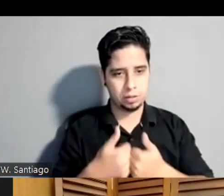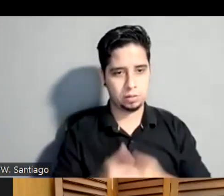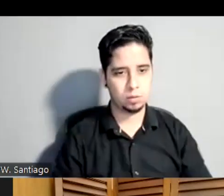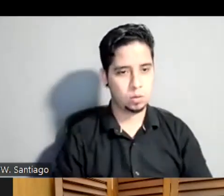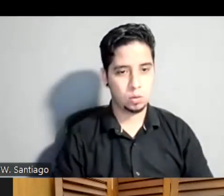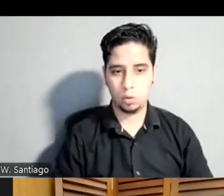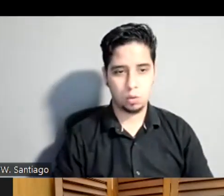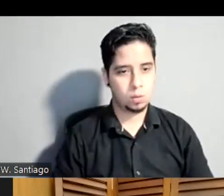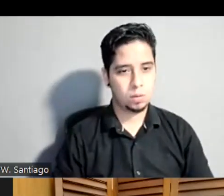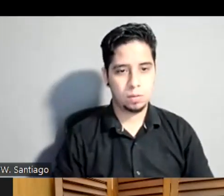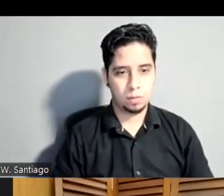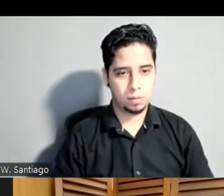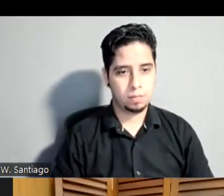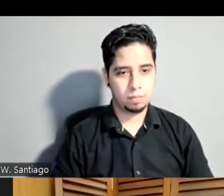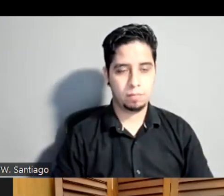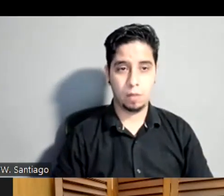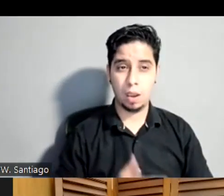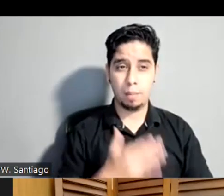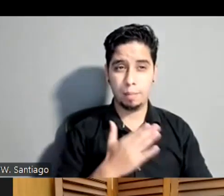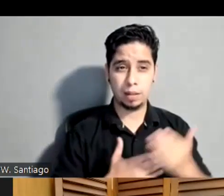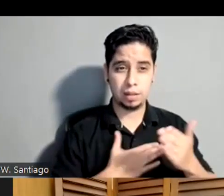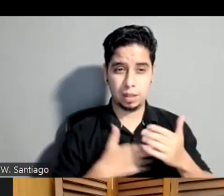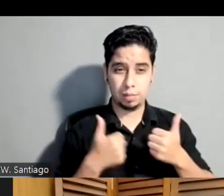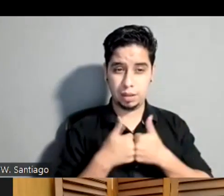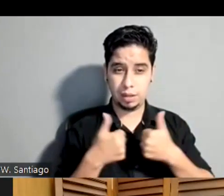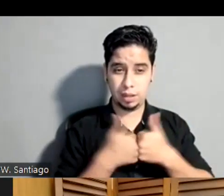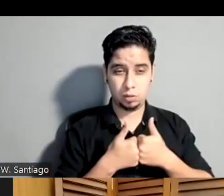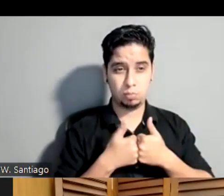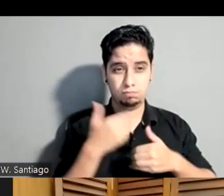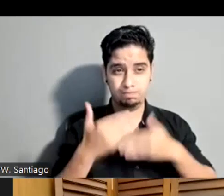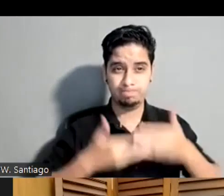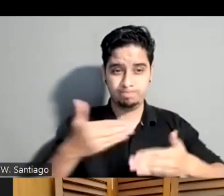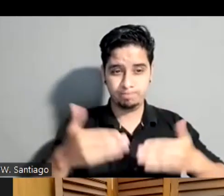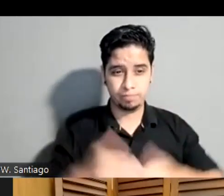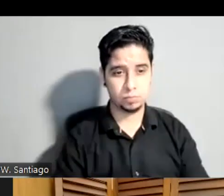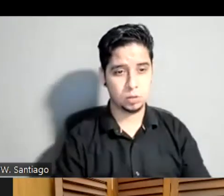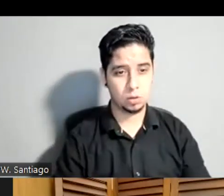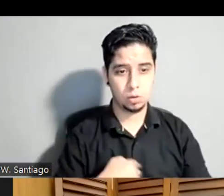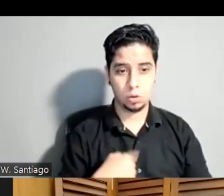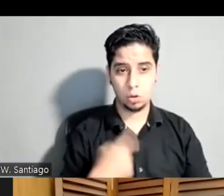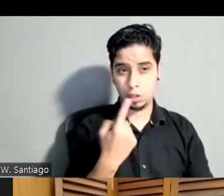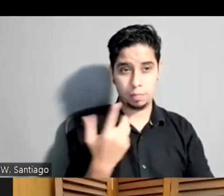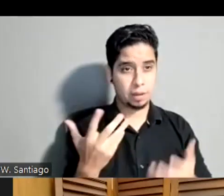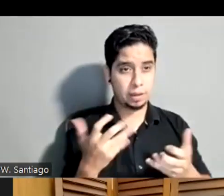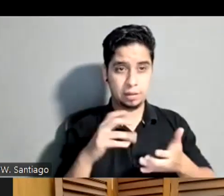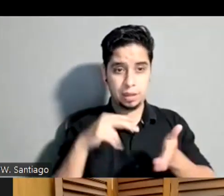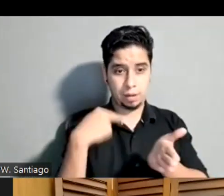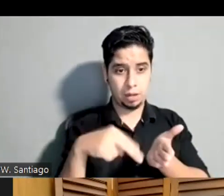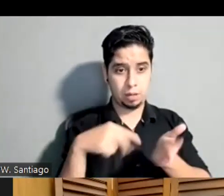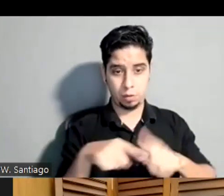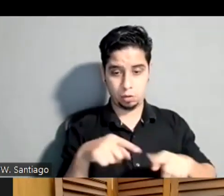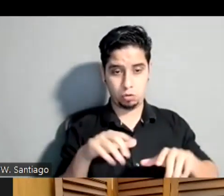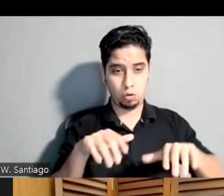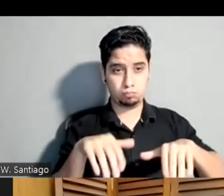No, fue parte de mi reto, quiero que lo sepan. Yo siempre quise bailar, pero nunca tomé clases